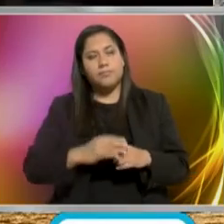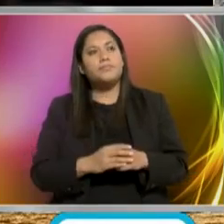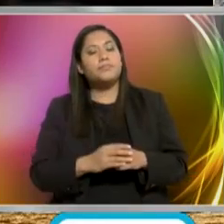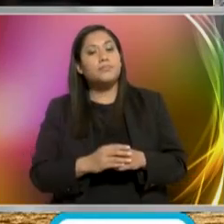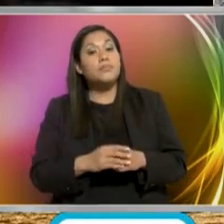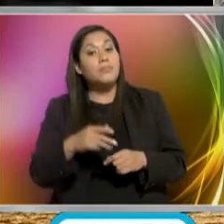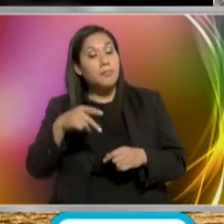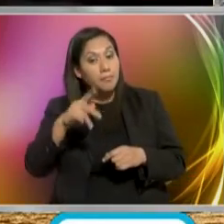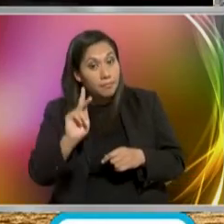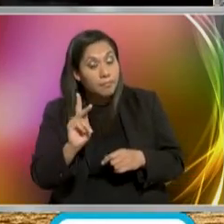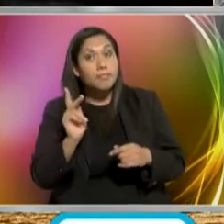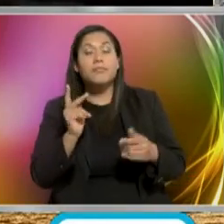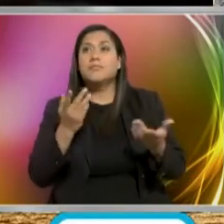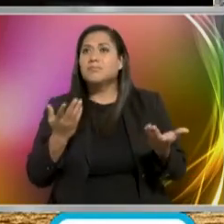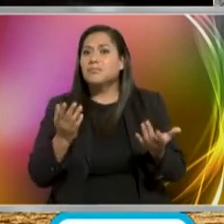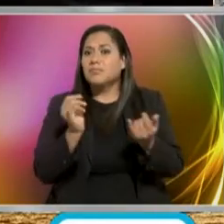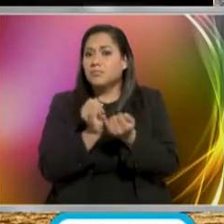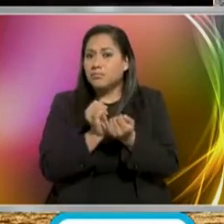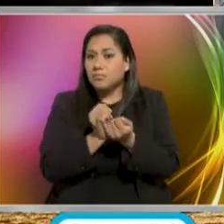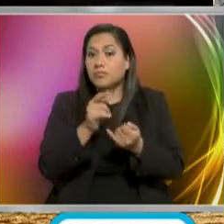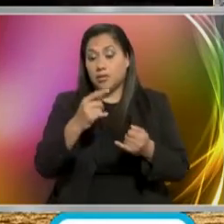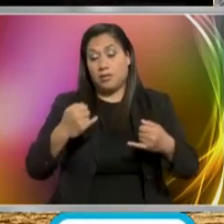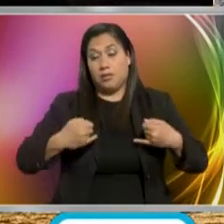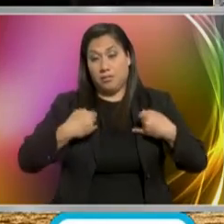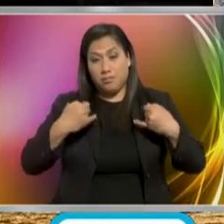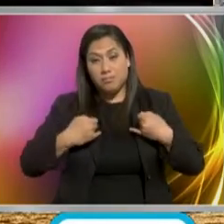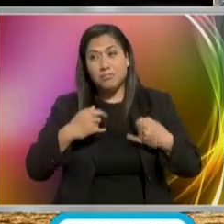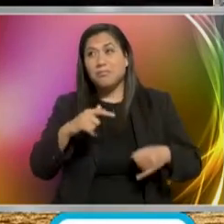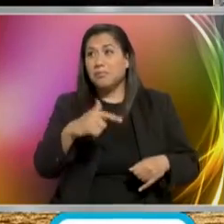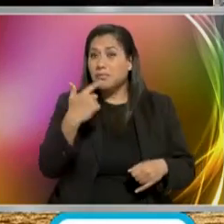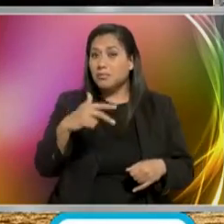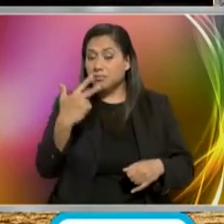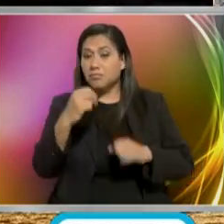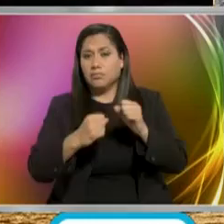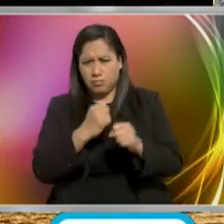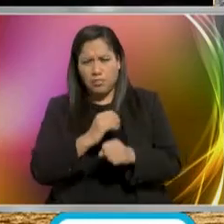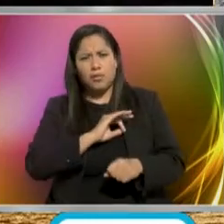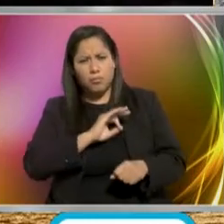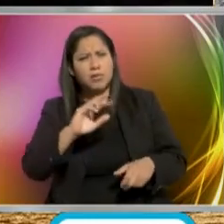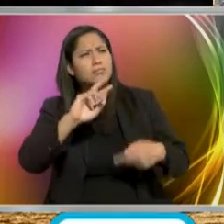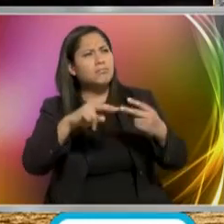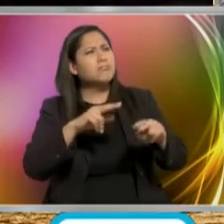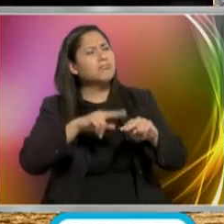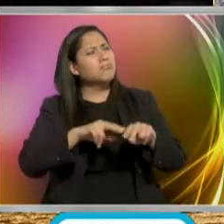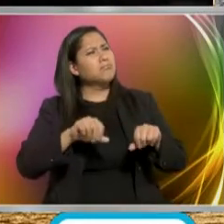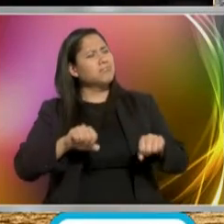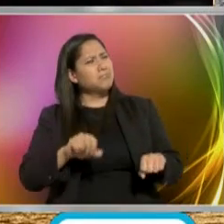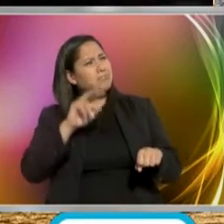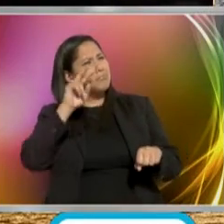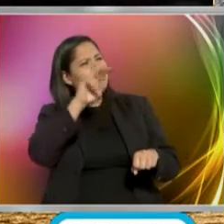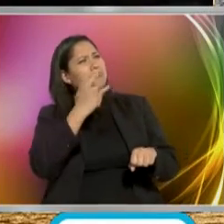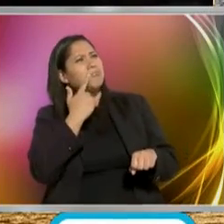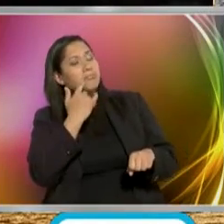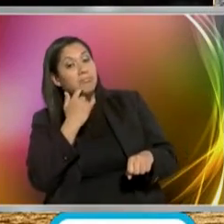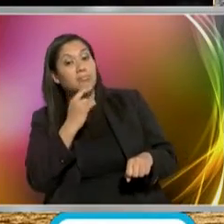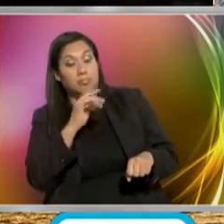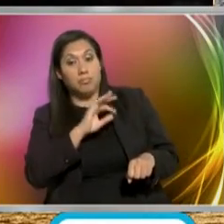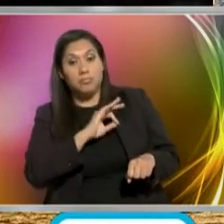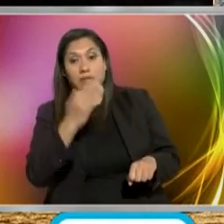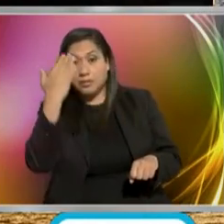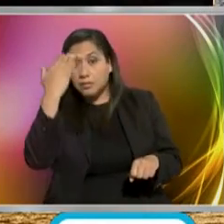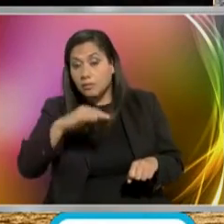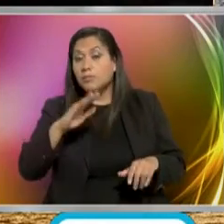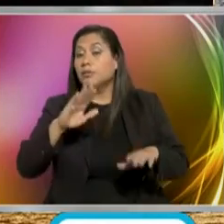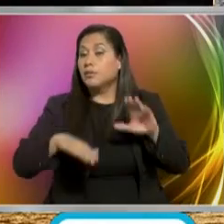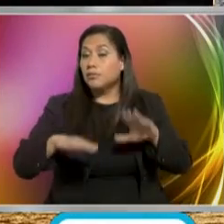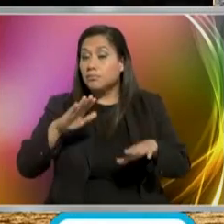Sí, sin embargo, chavos 12, 13 años pueden ir a verla. Okay. Sí, sobre todo porque son los que de alguna u